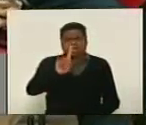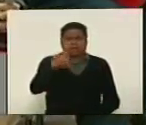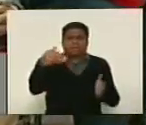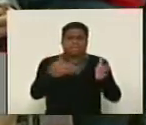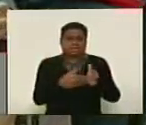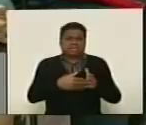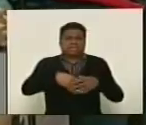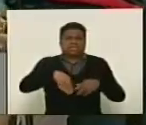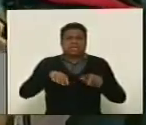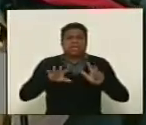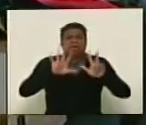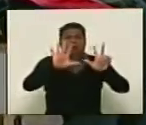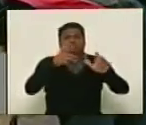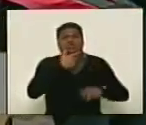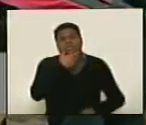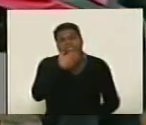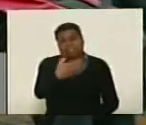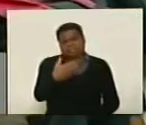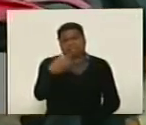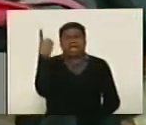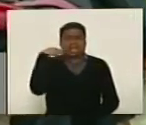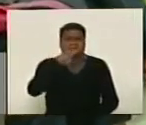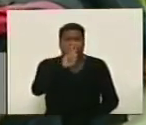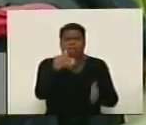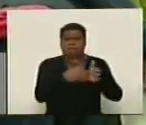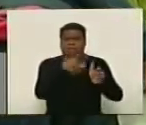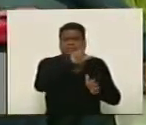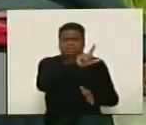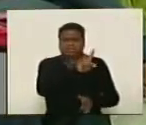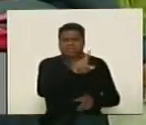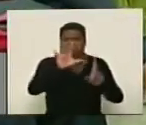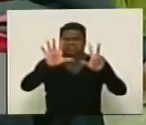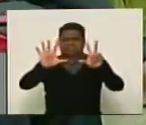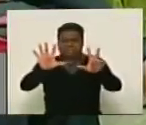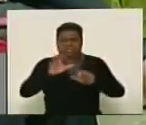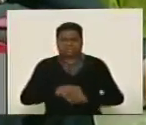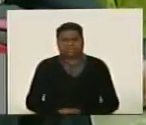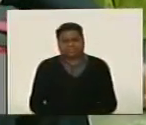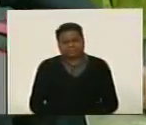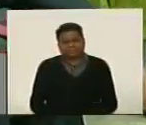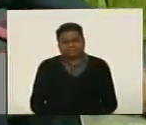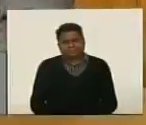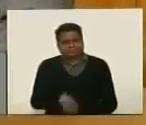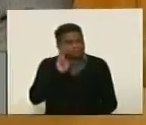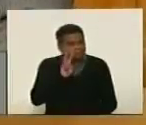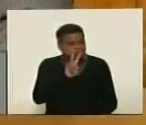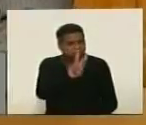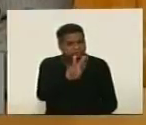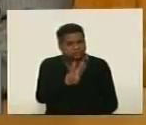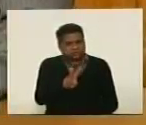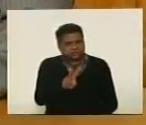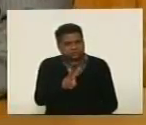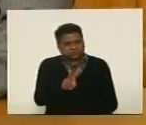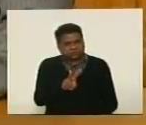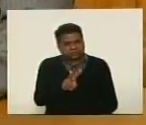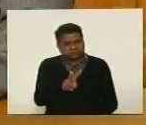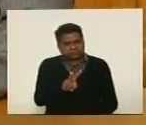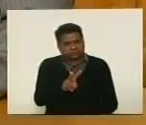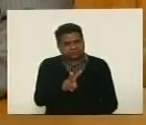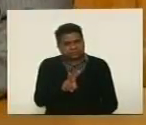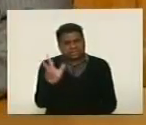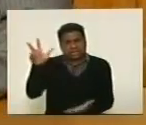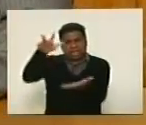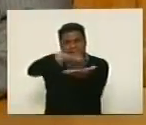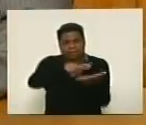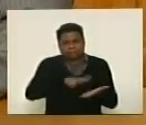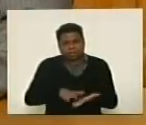41.296, de fecha 8 de diciembre de 2017, la creación del Observatorio Blockchain, la aprobación